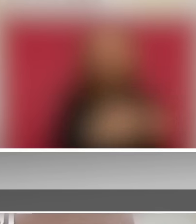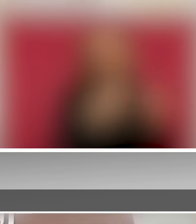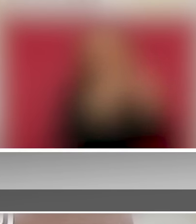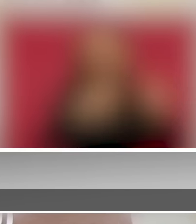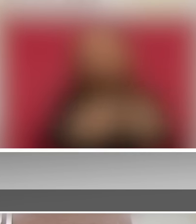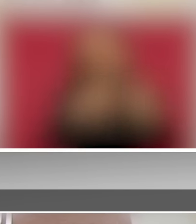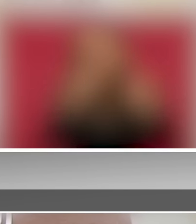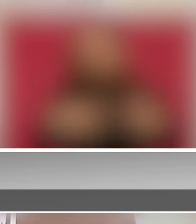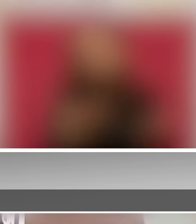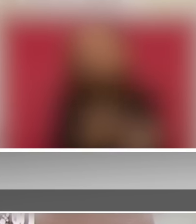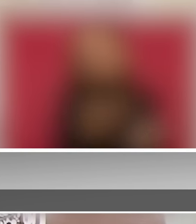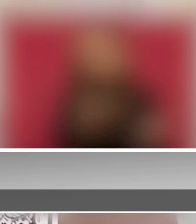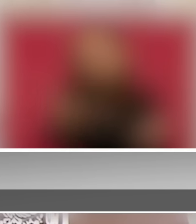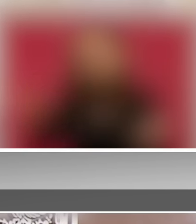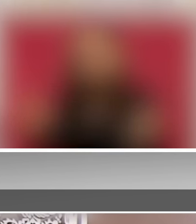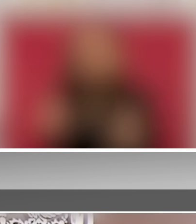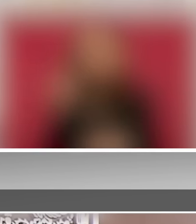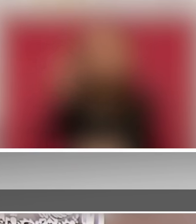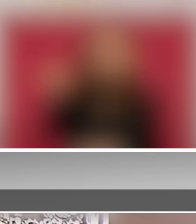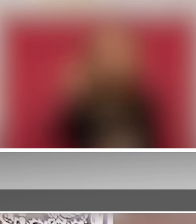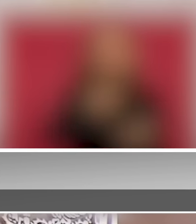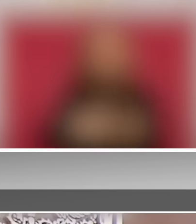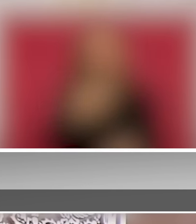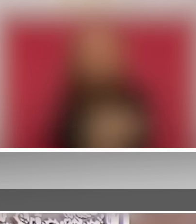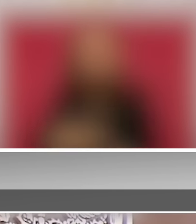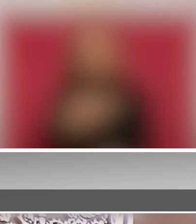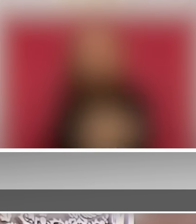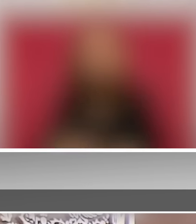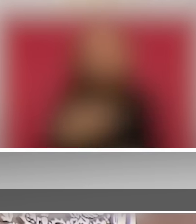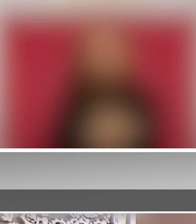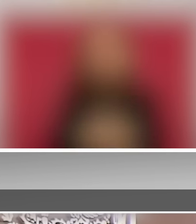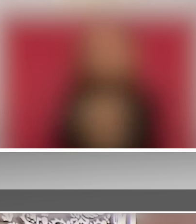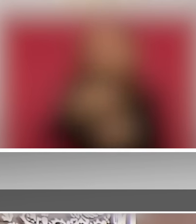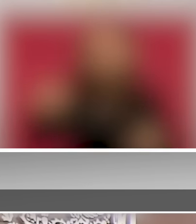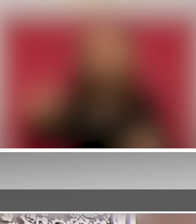lleva Padilla manejando la Universidad de Guadalajara?